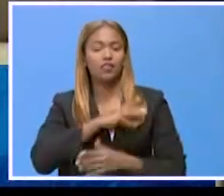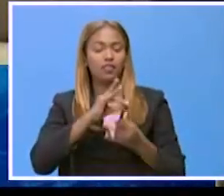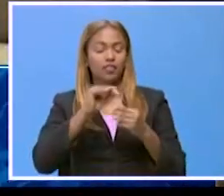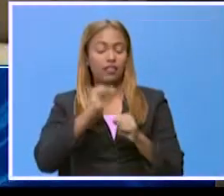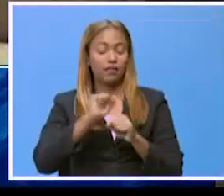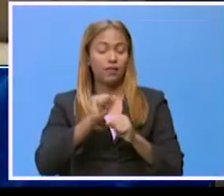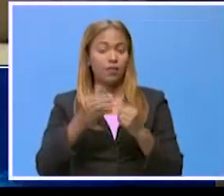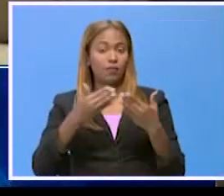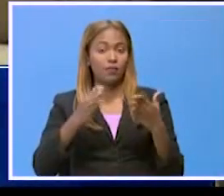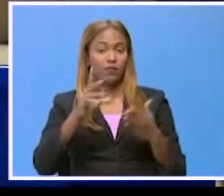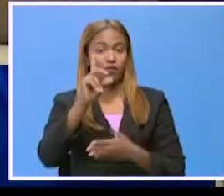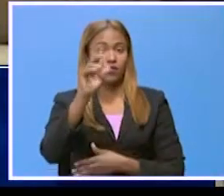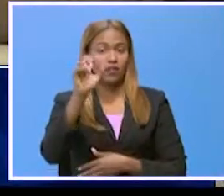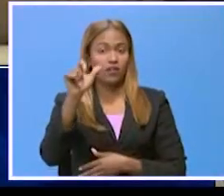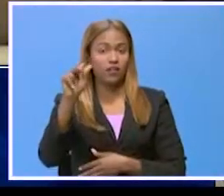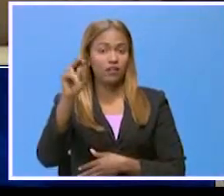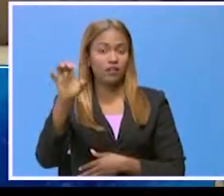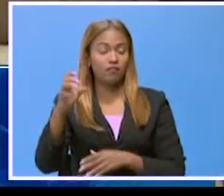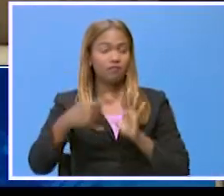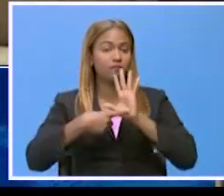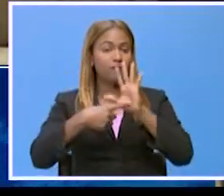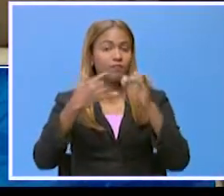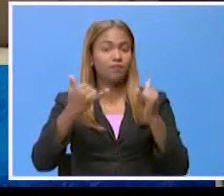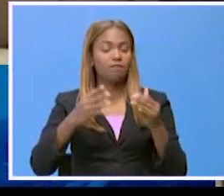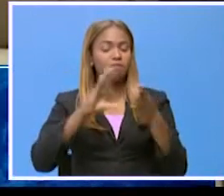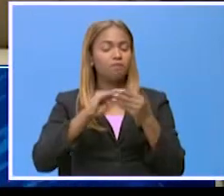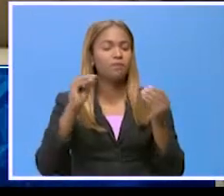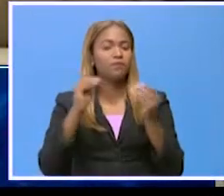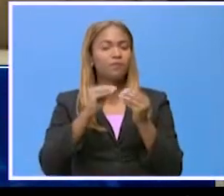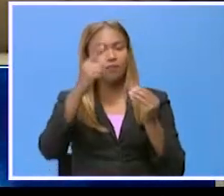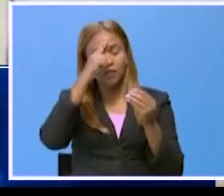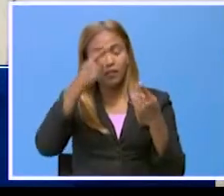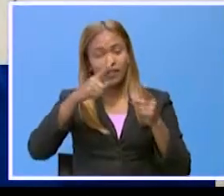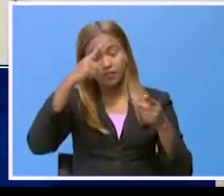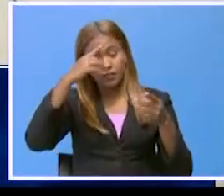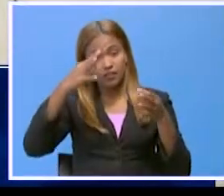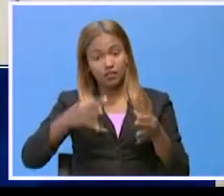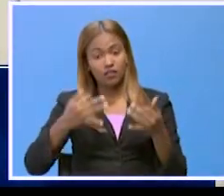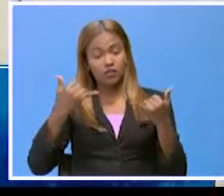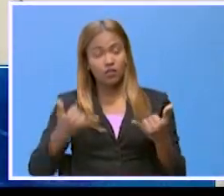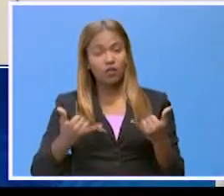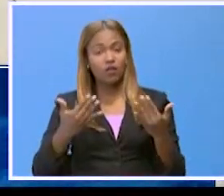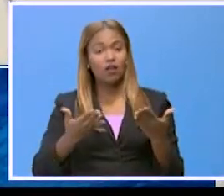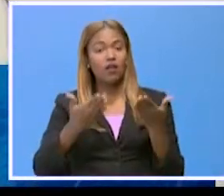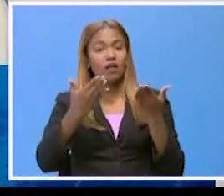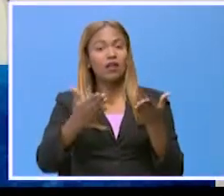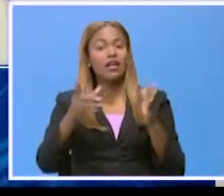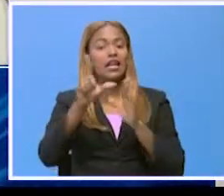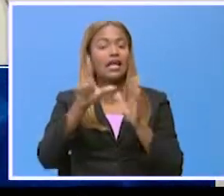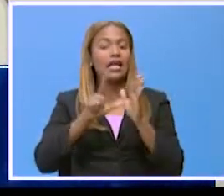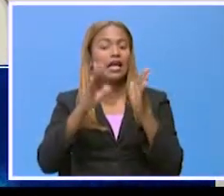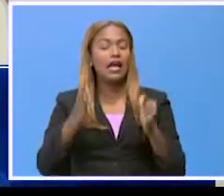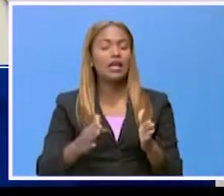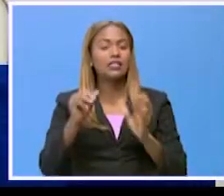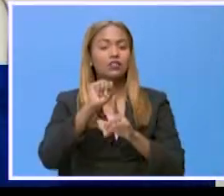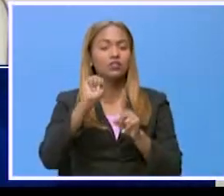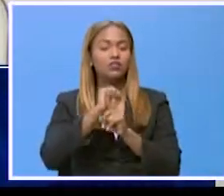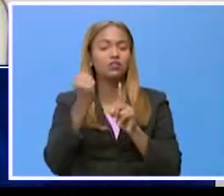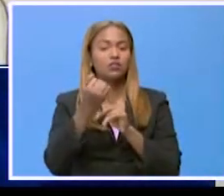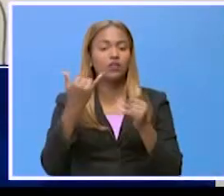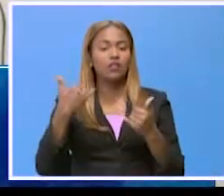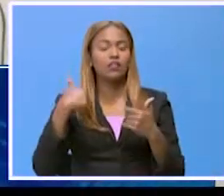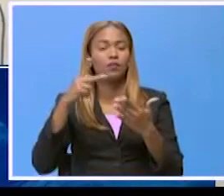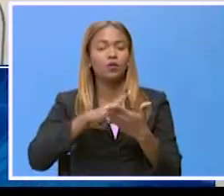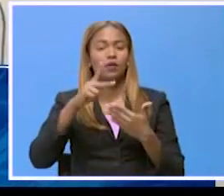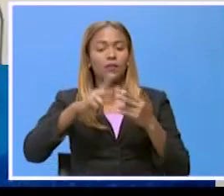obras públicas de línea sección presentaron los detalles de lo que han definido como un modo legal la situación que hay con el programa nacional